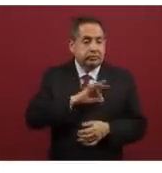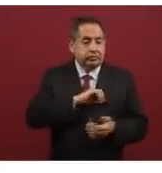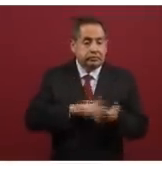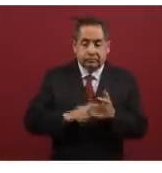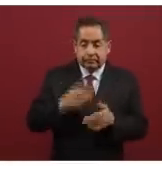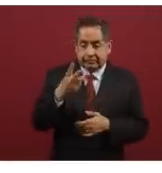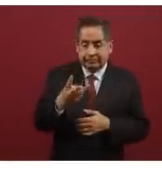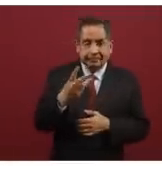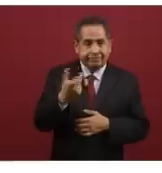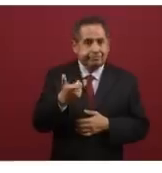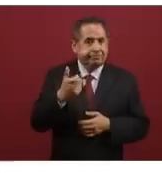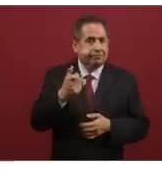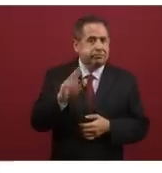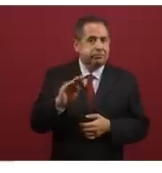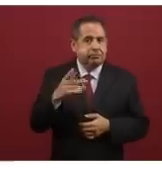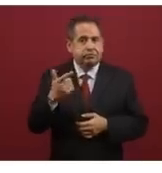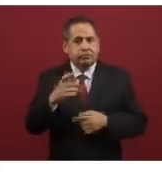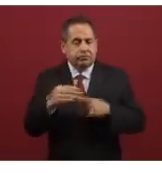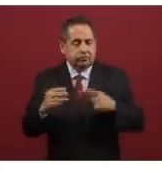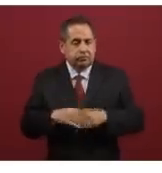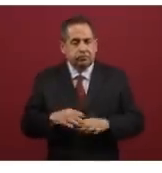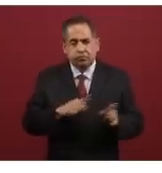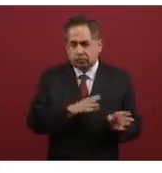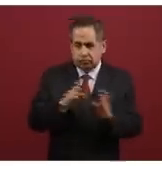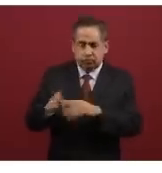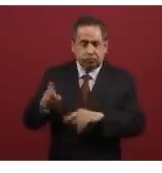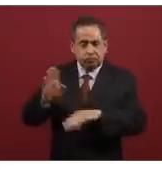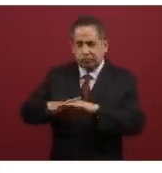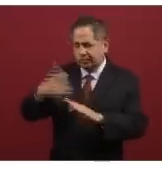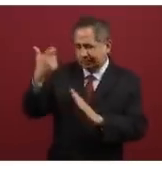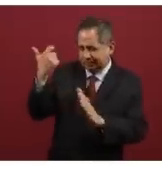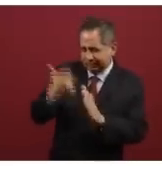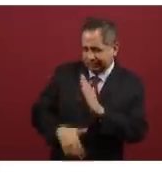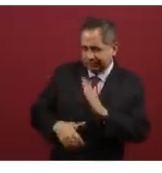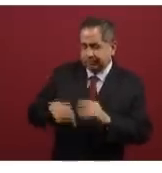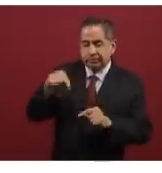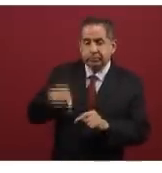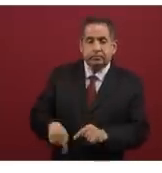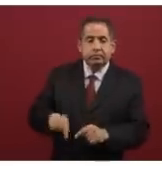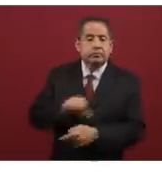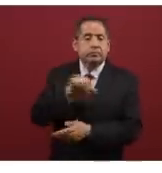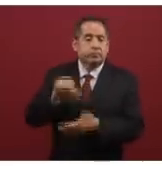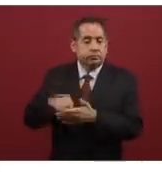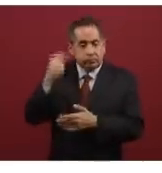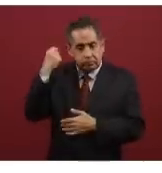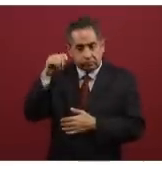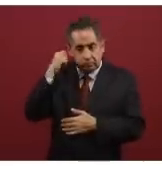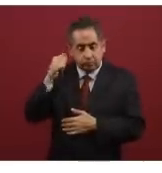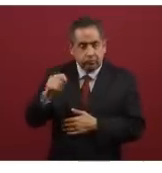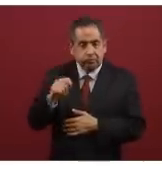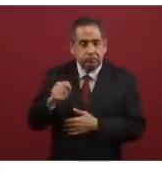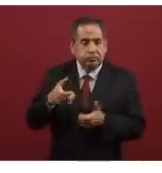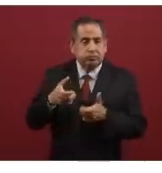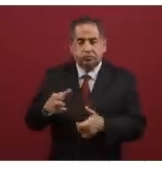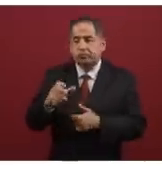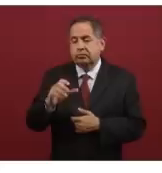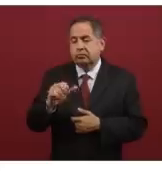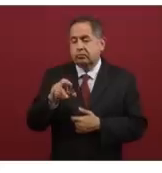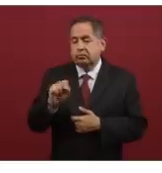3.38 pesos por litro. Mientras que la más económica la encontramos en Centro Tabasco, Circuito Interior Carlos Pellicer,